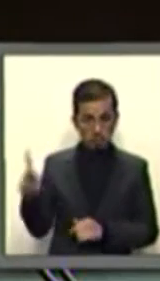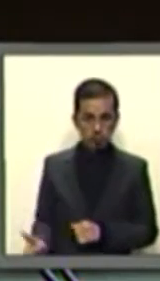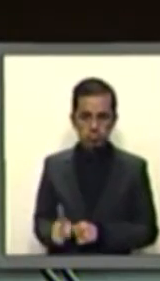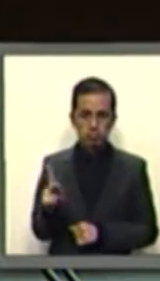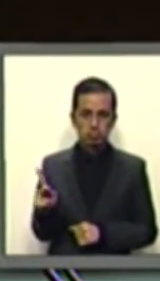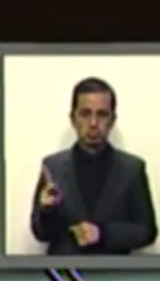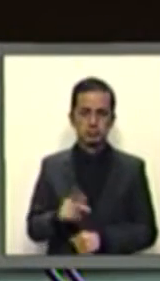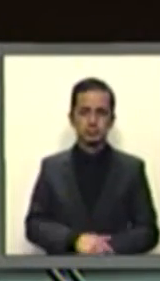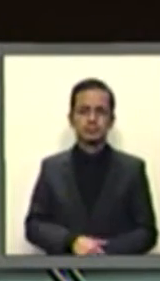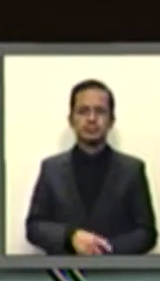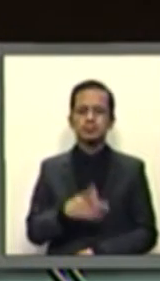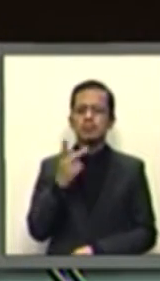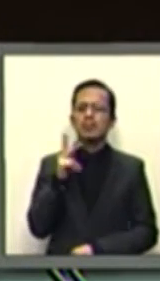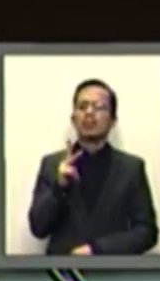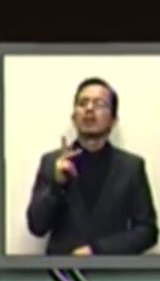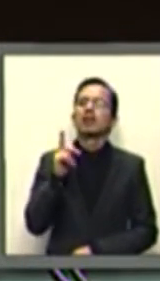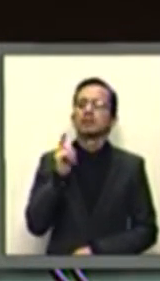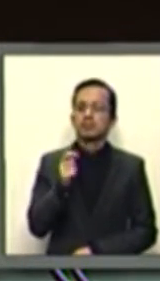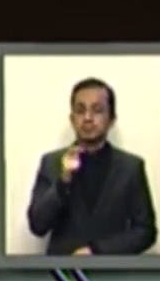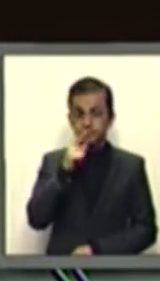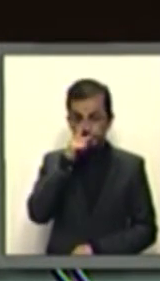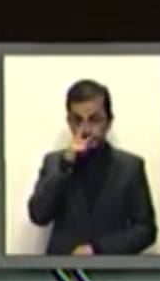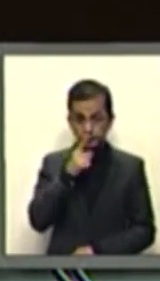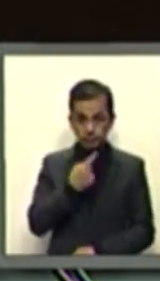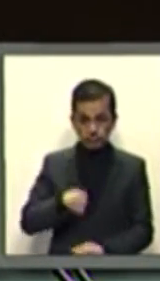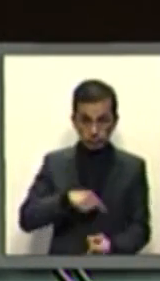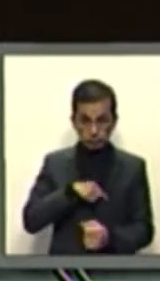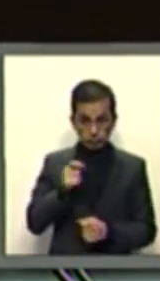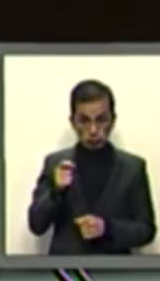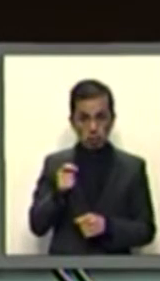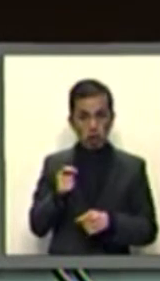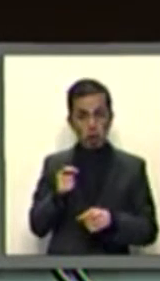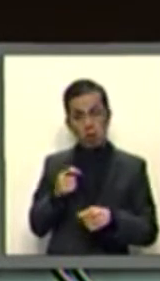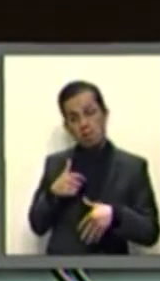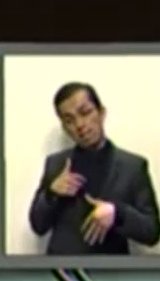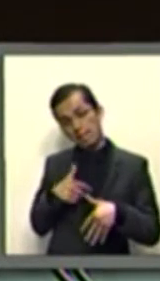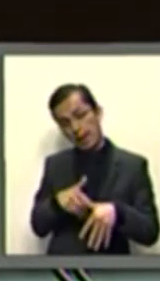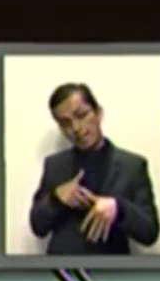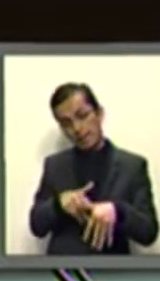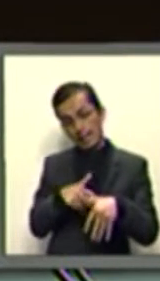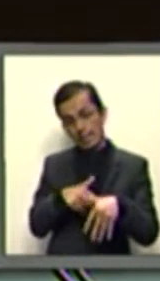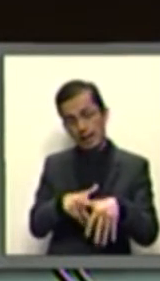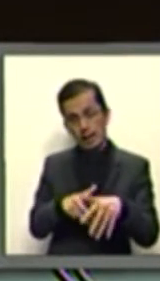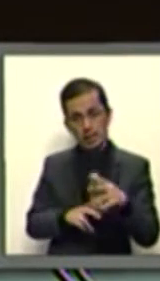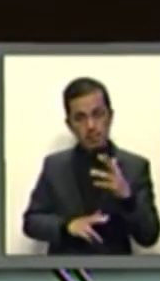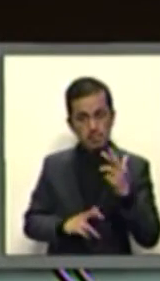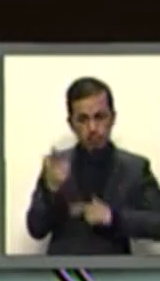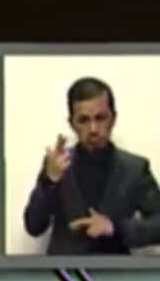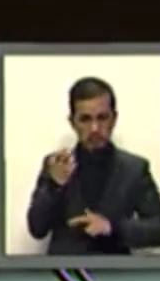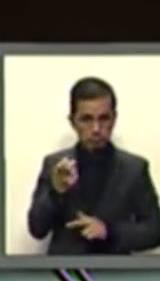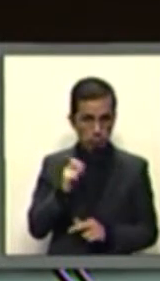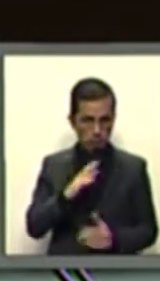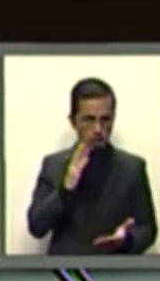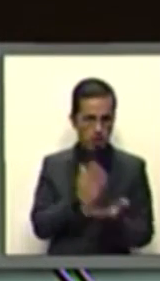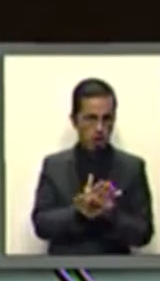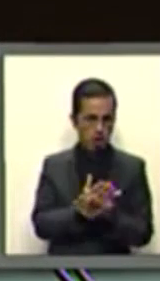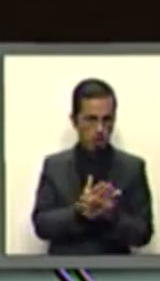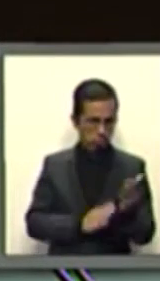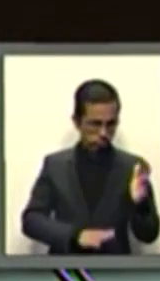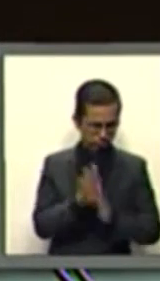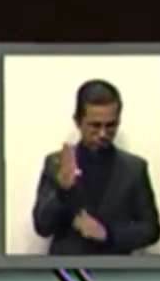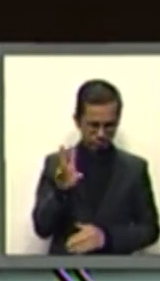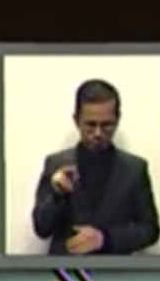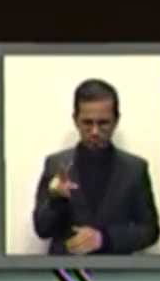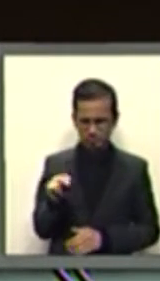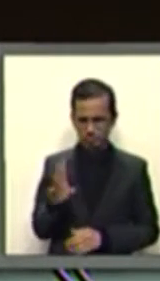confundamos con una manifestación no se está deteniendo el crecimiento de México con una interpretación o